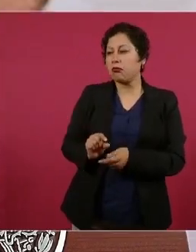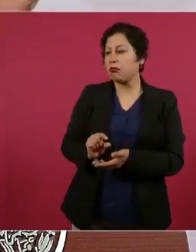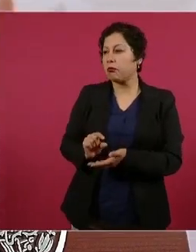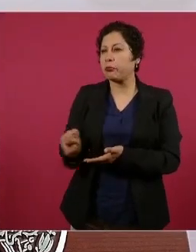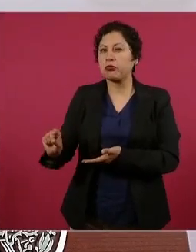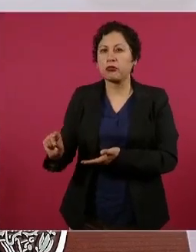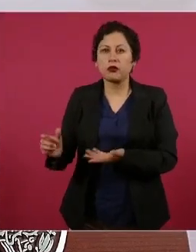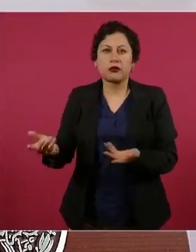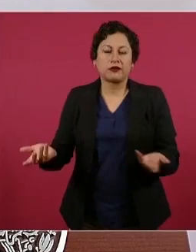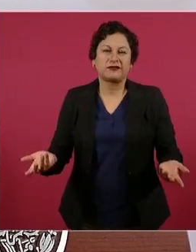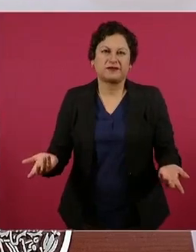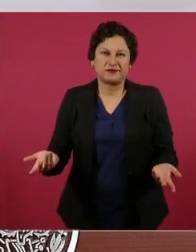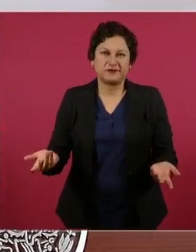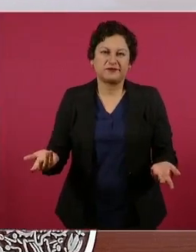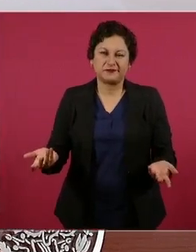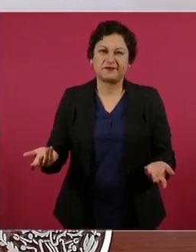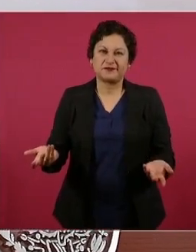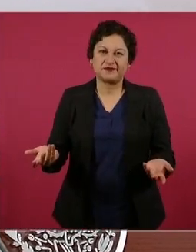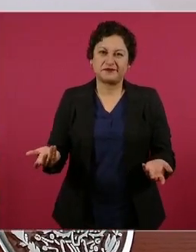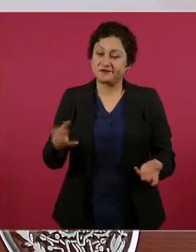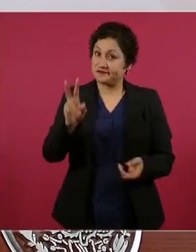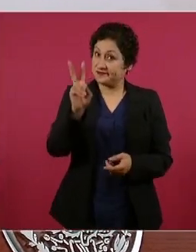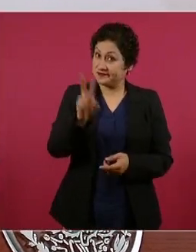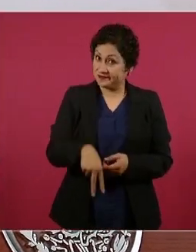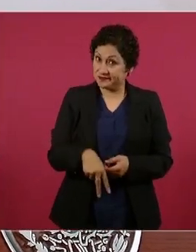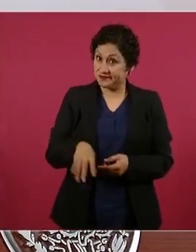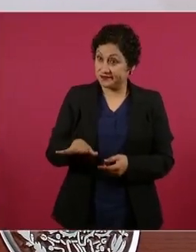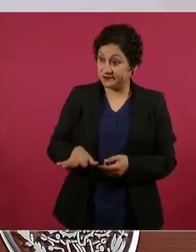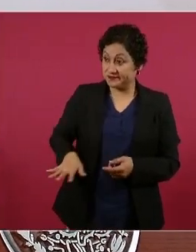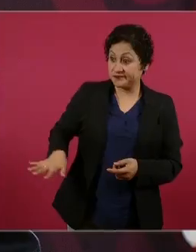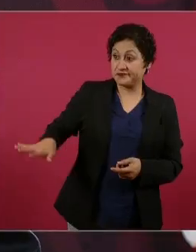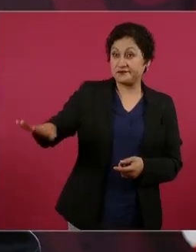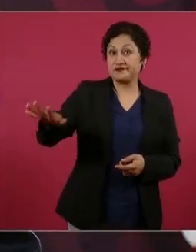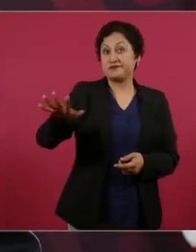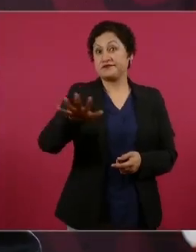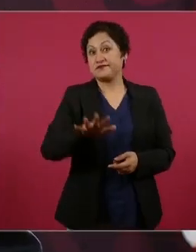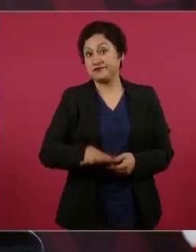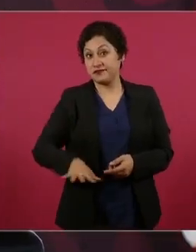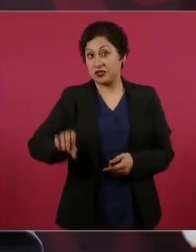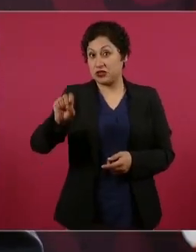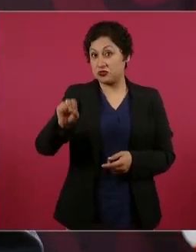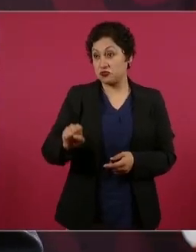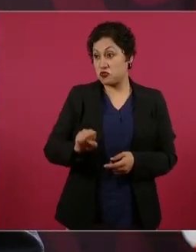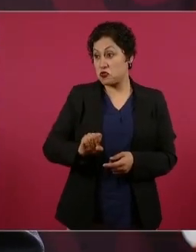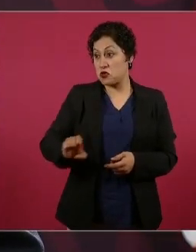Es la región con más pobreza, con más abandono.